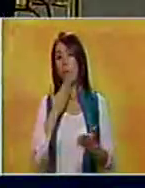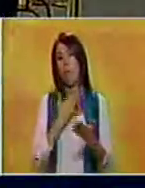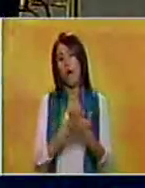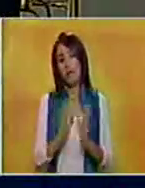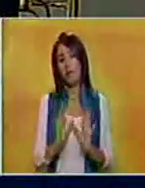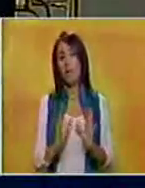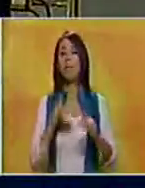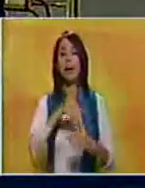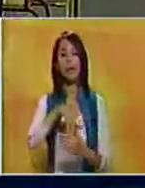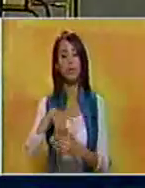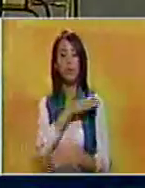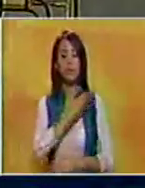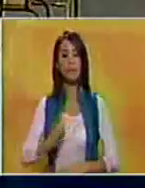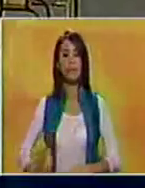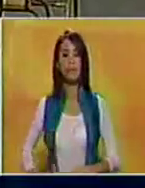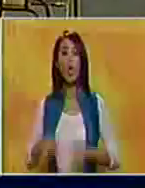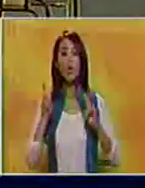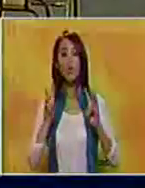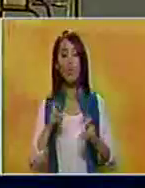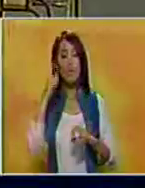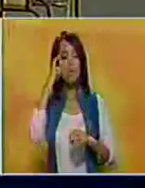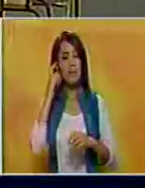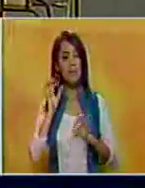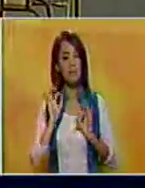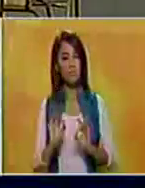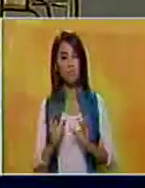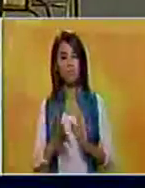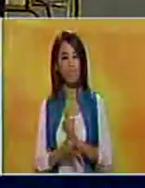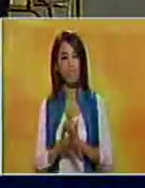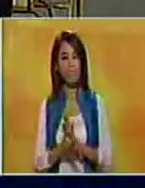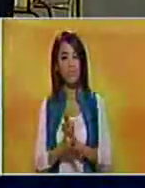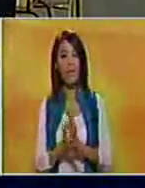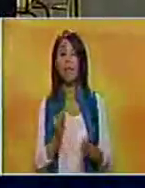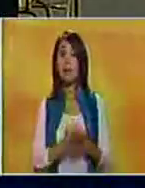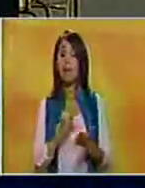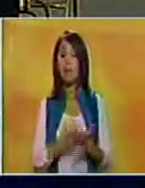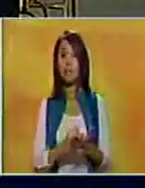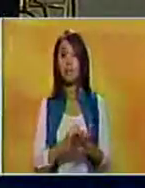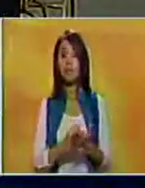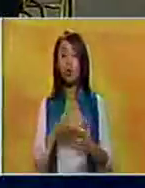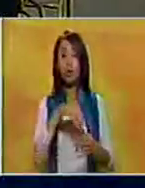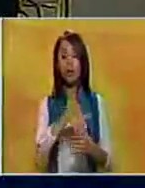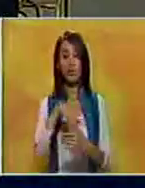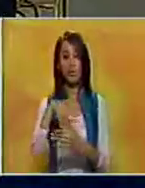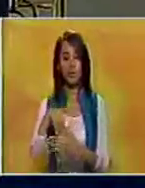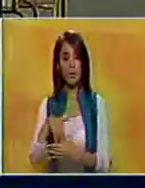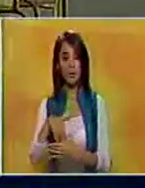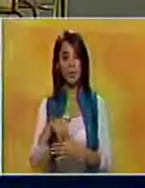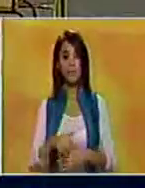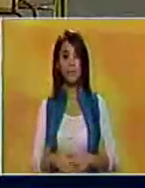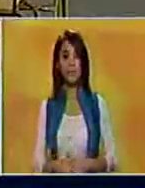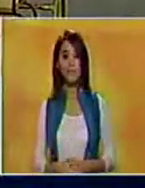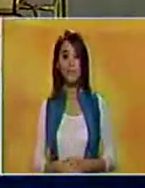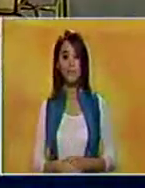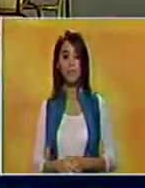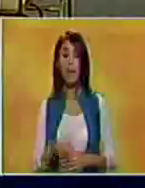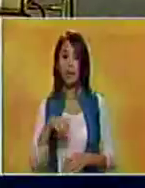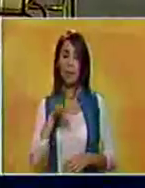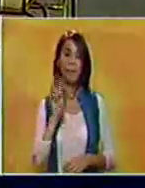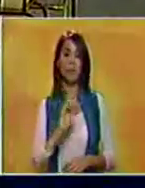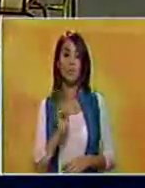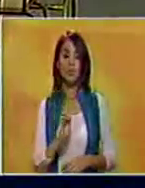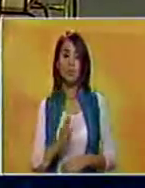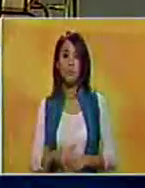la elección presidencial, una nueva apertura del registro electoral venezolano en Venezuela y